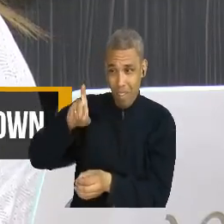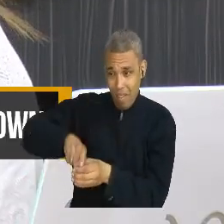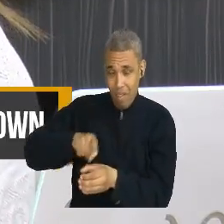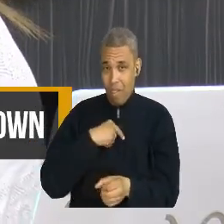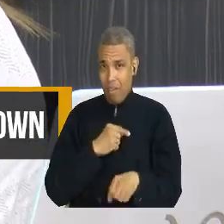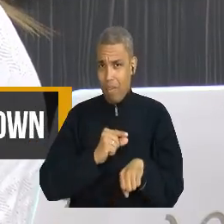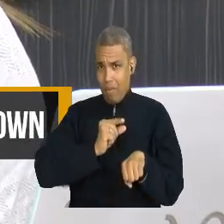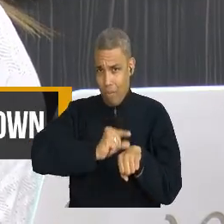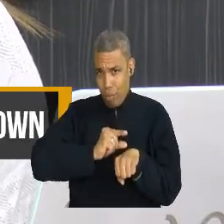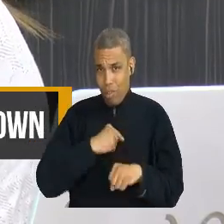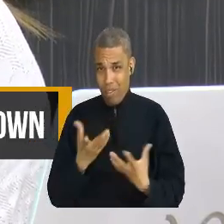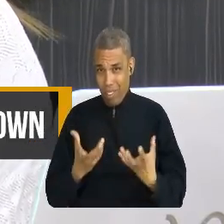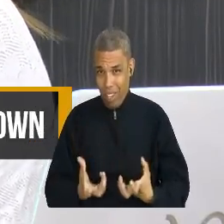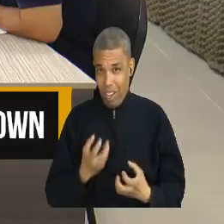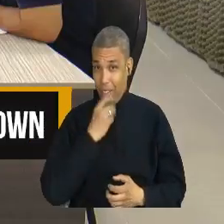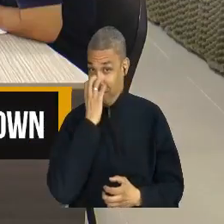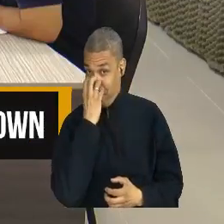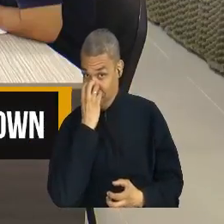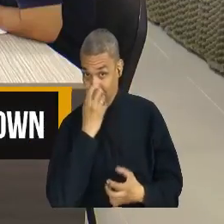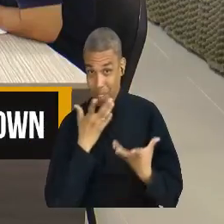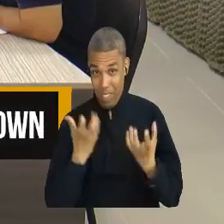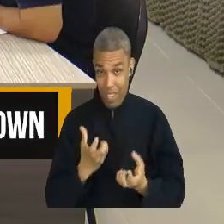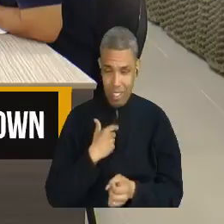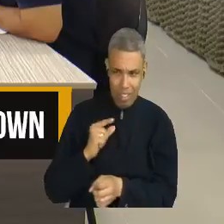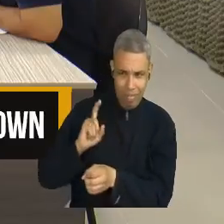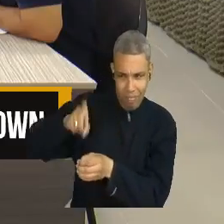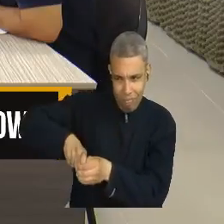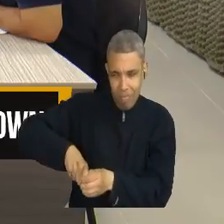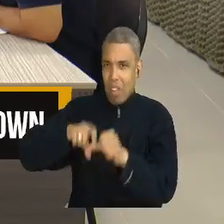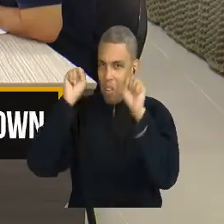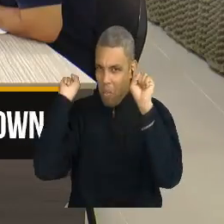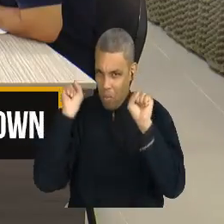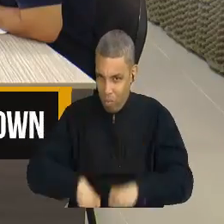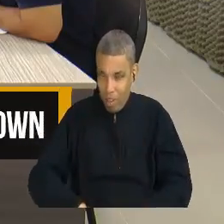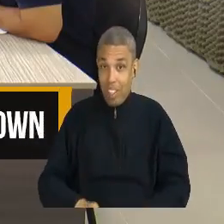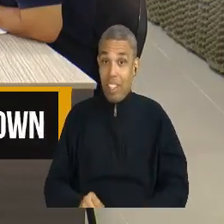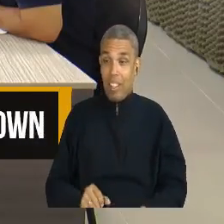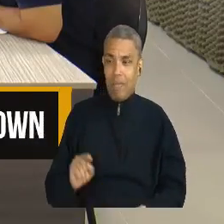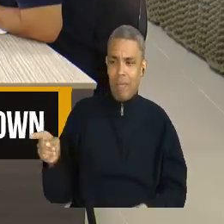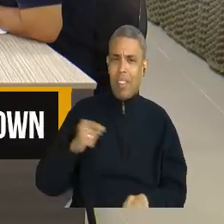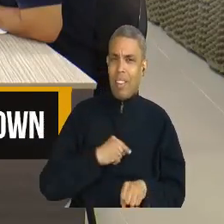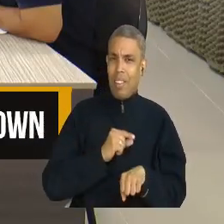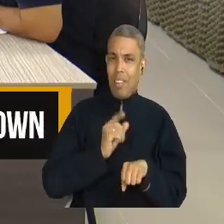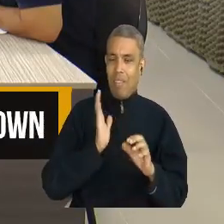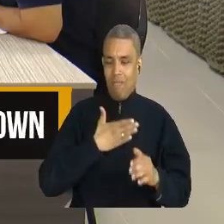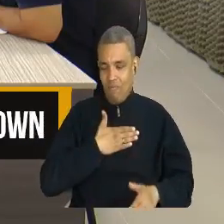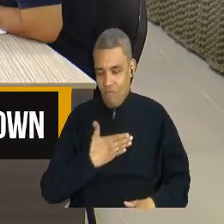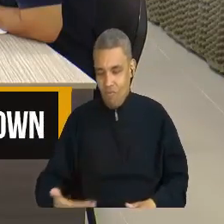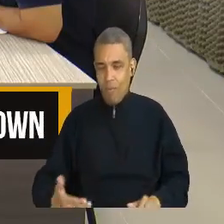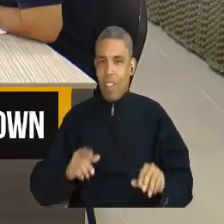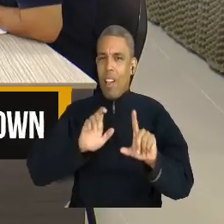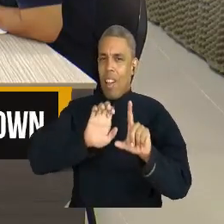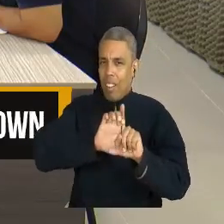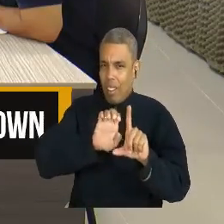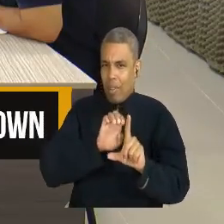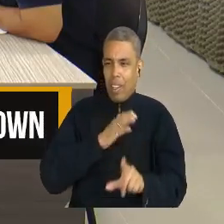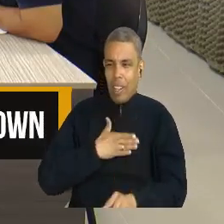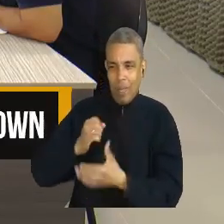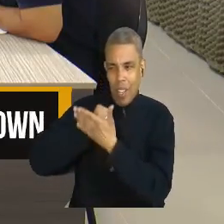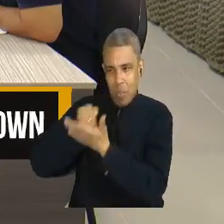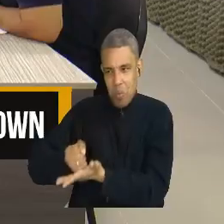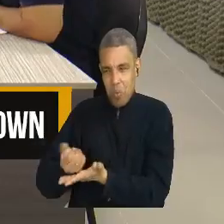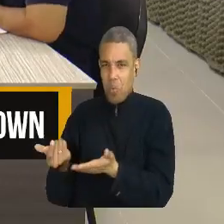Doctora Clown y por supuesto este medio de comunicación, esta empresa y este espacio estará muy atento a todo lo que se puede hacer